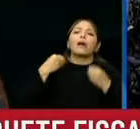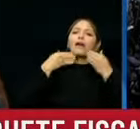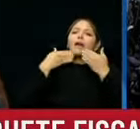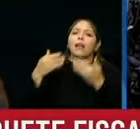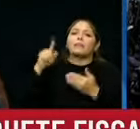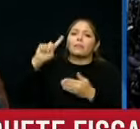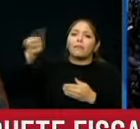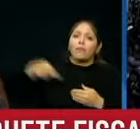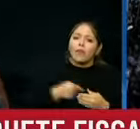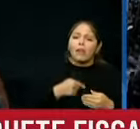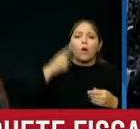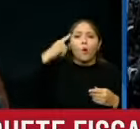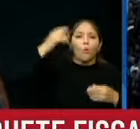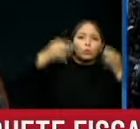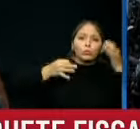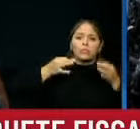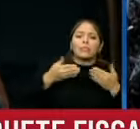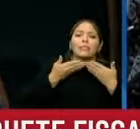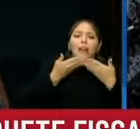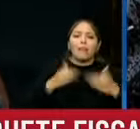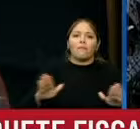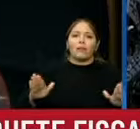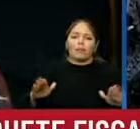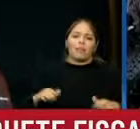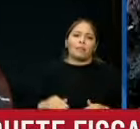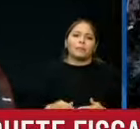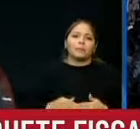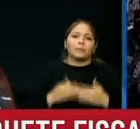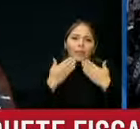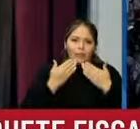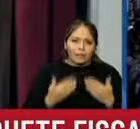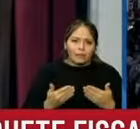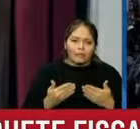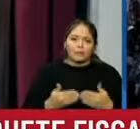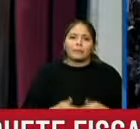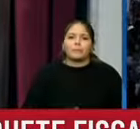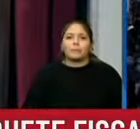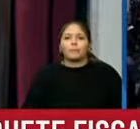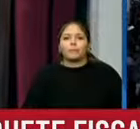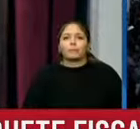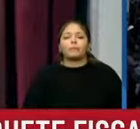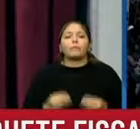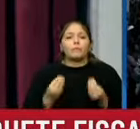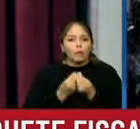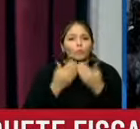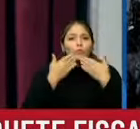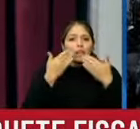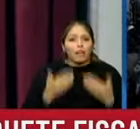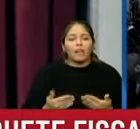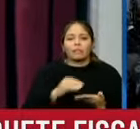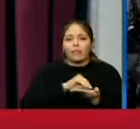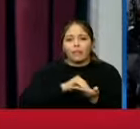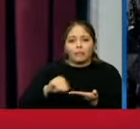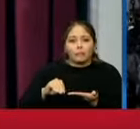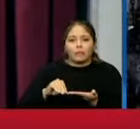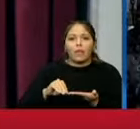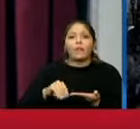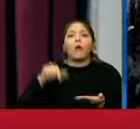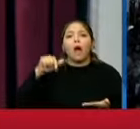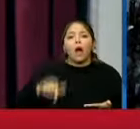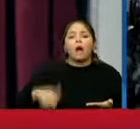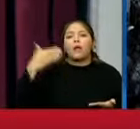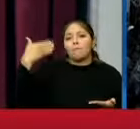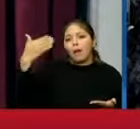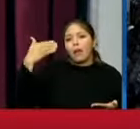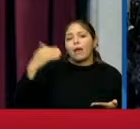claro. Quieren barullo, quieren empantanar y que Milei vuelva a tener uno de los de esos sinsabores que tuvo en febrero claro. Cuando dijo,